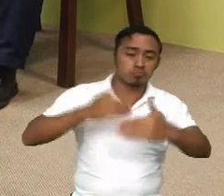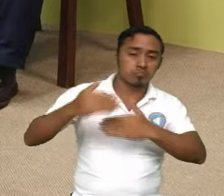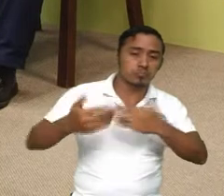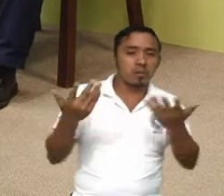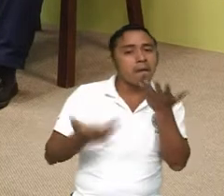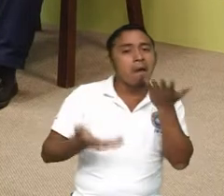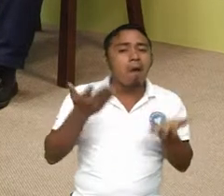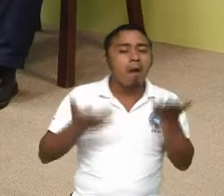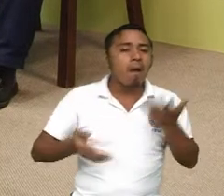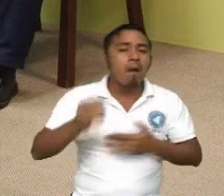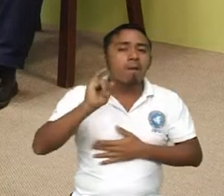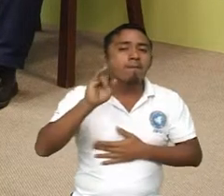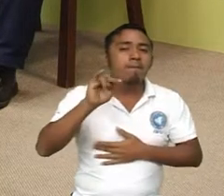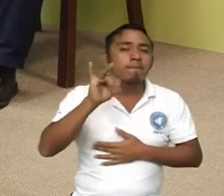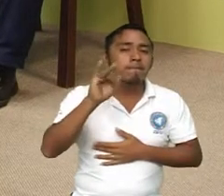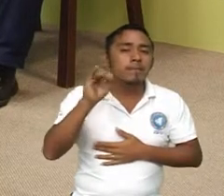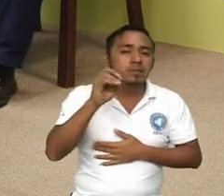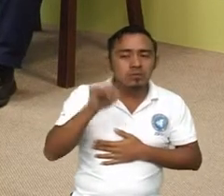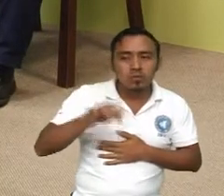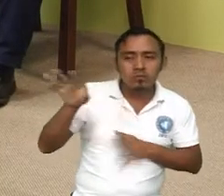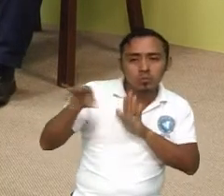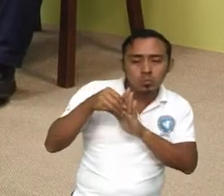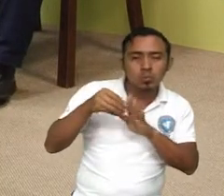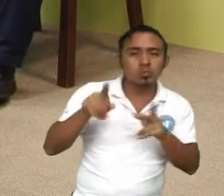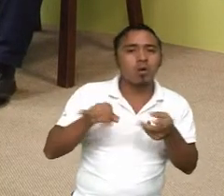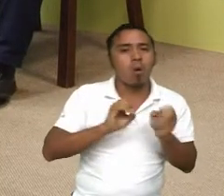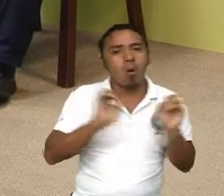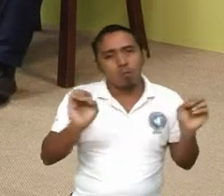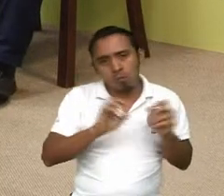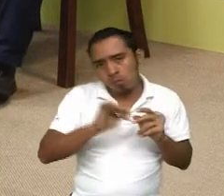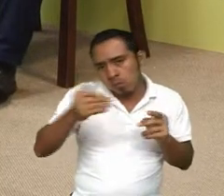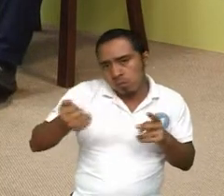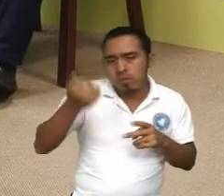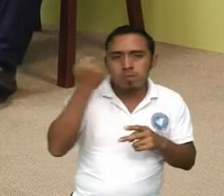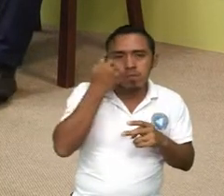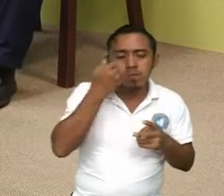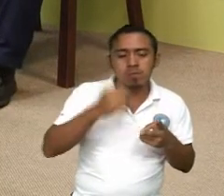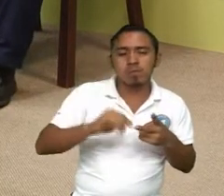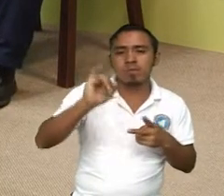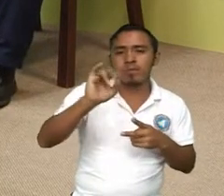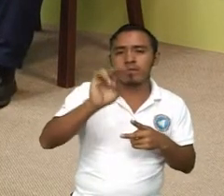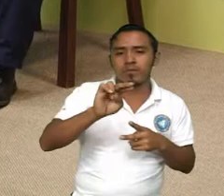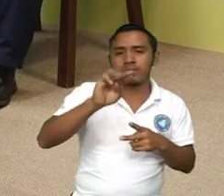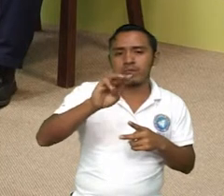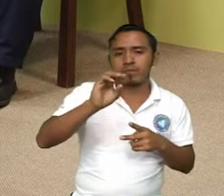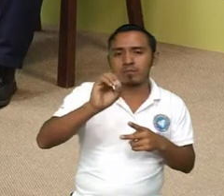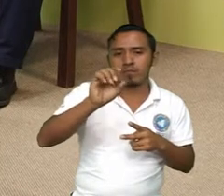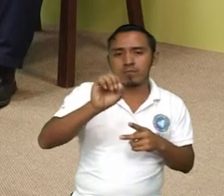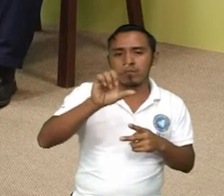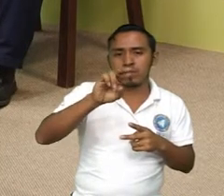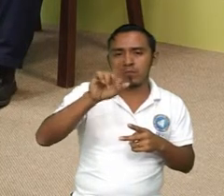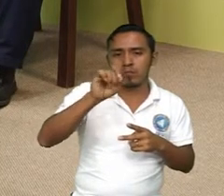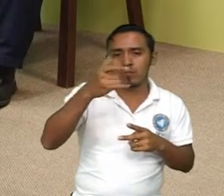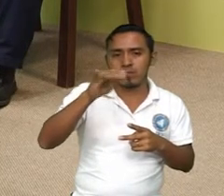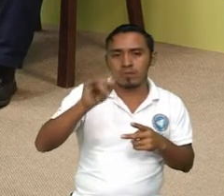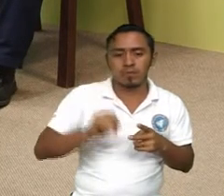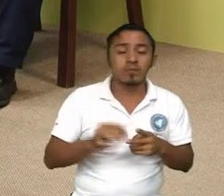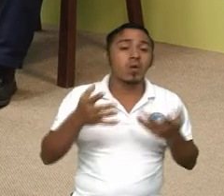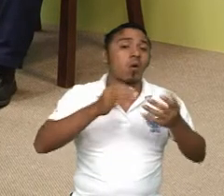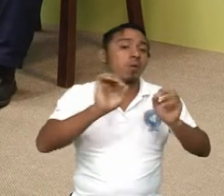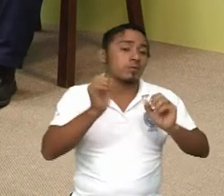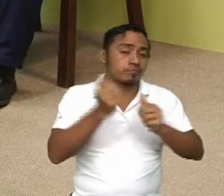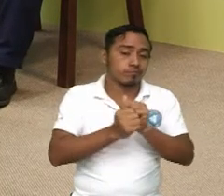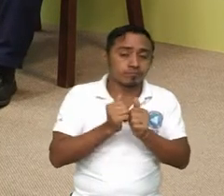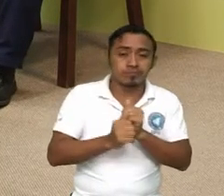si no tiene otra enfermedad inmunológica de base o alguna otra afectación que me lo puede poner